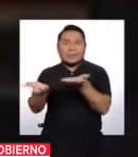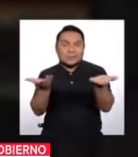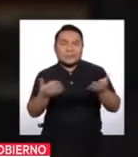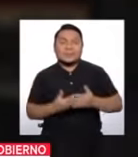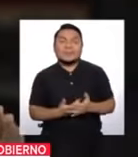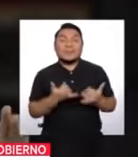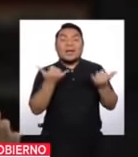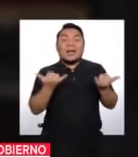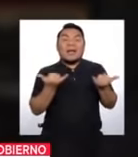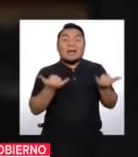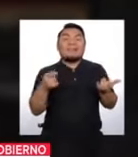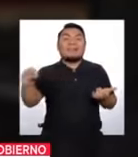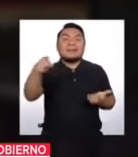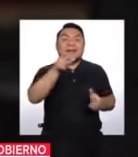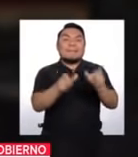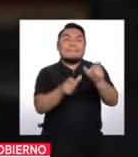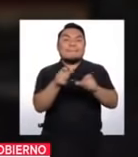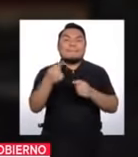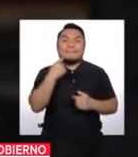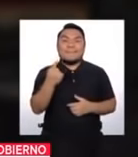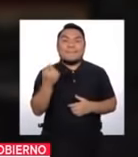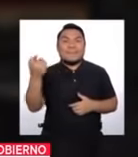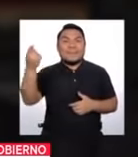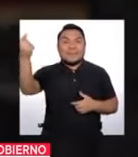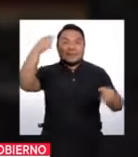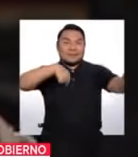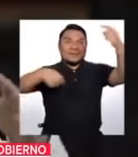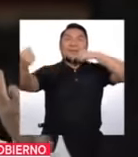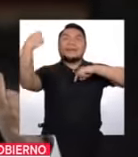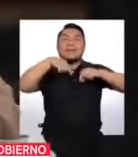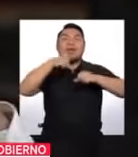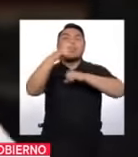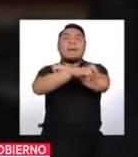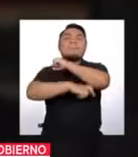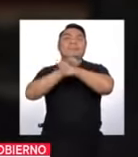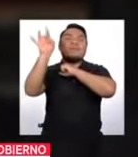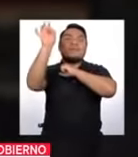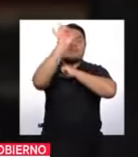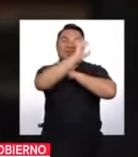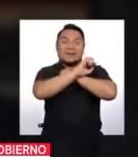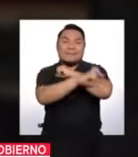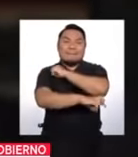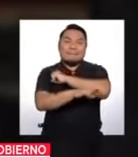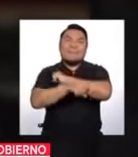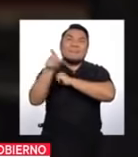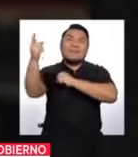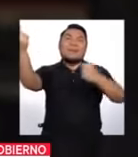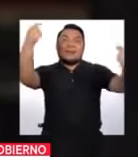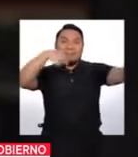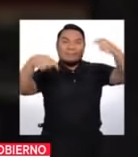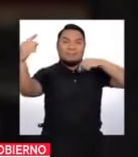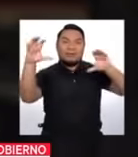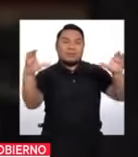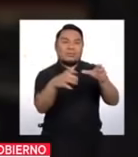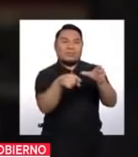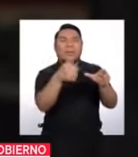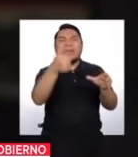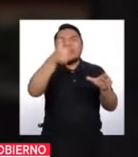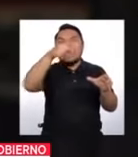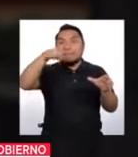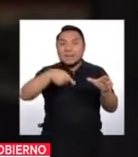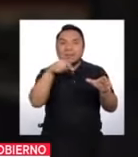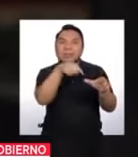la población que está migrando dentro del país, que se suma a la población que regresaron del extranjero, que suman 10.000.